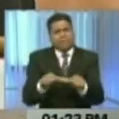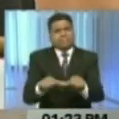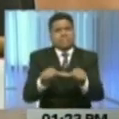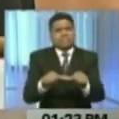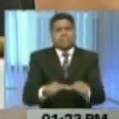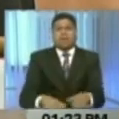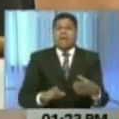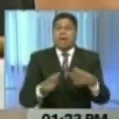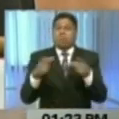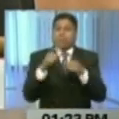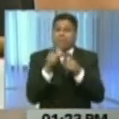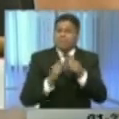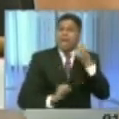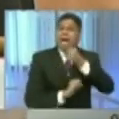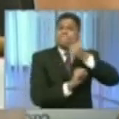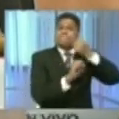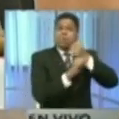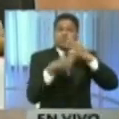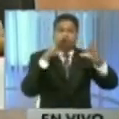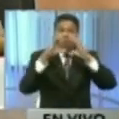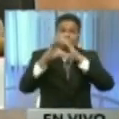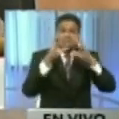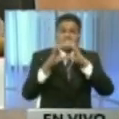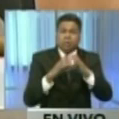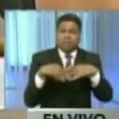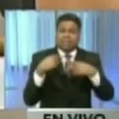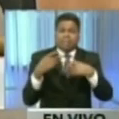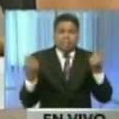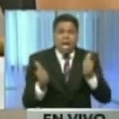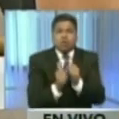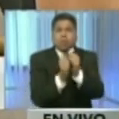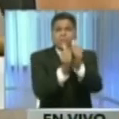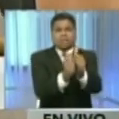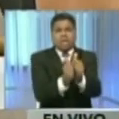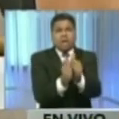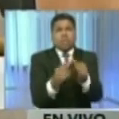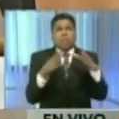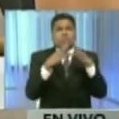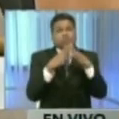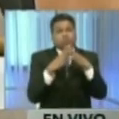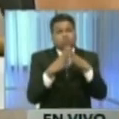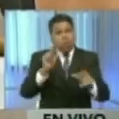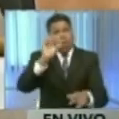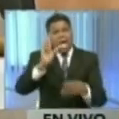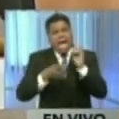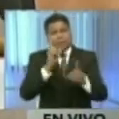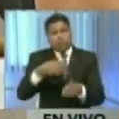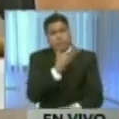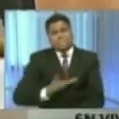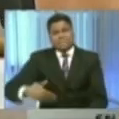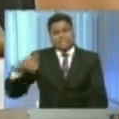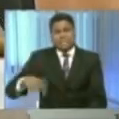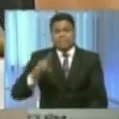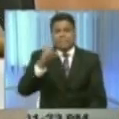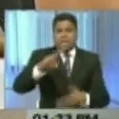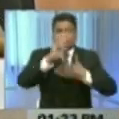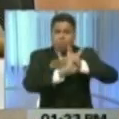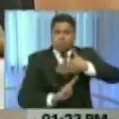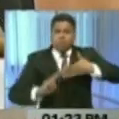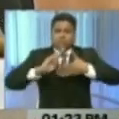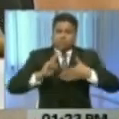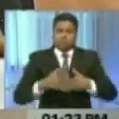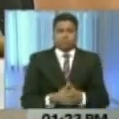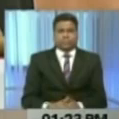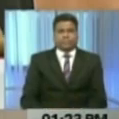apoyo al diálogo que está siendo acompañado en este momento por los expresidentes y por la UNASUR. Es justamente sumar